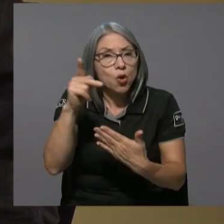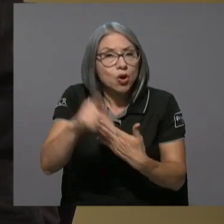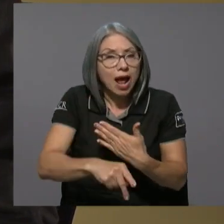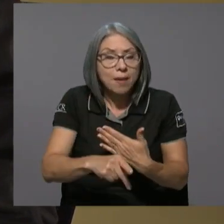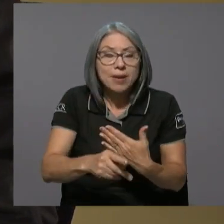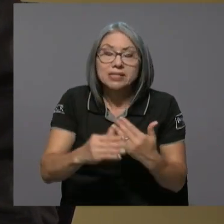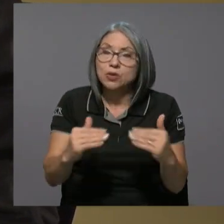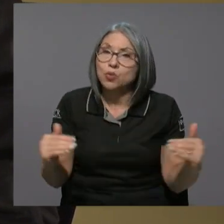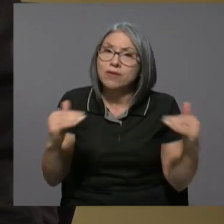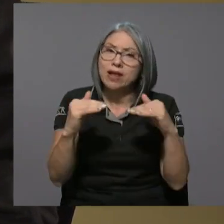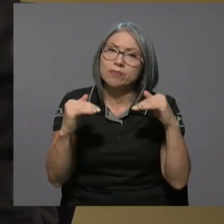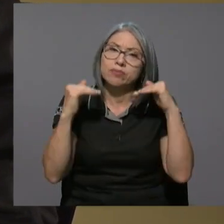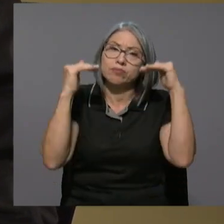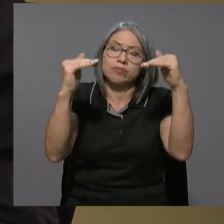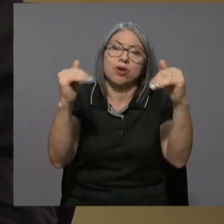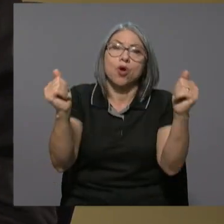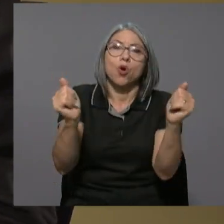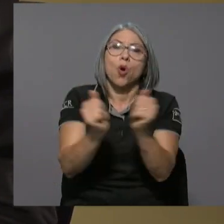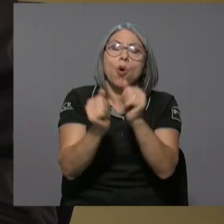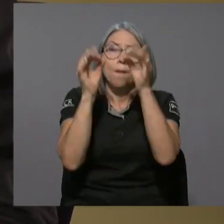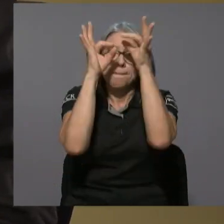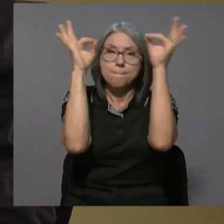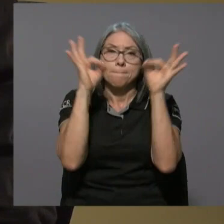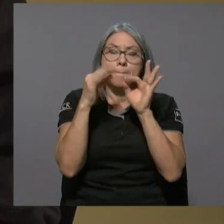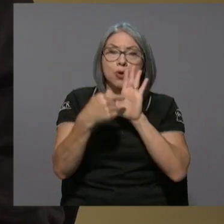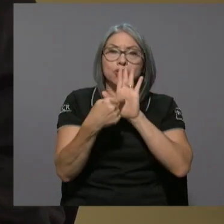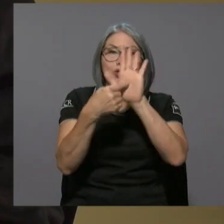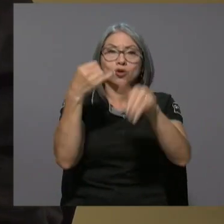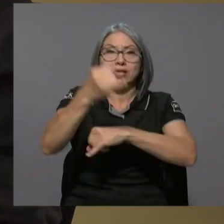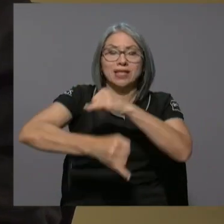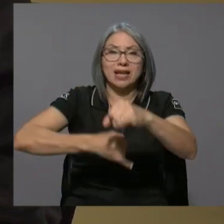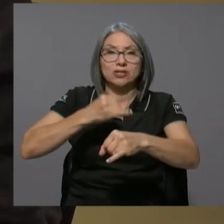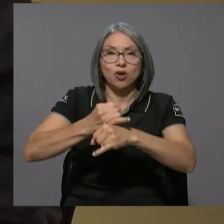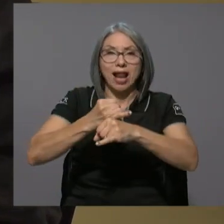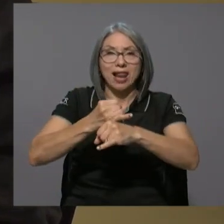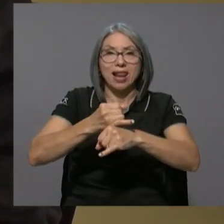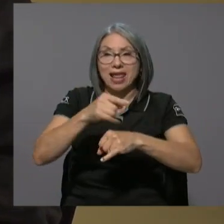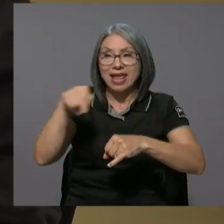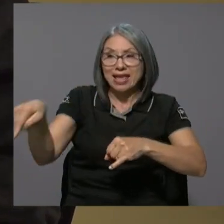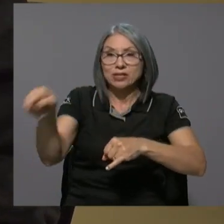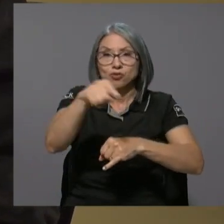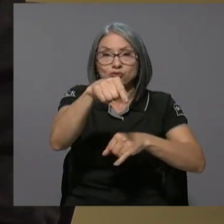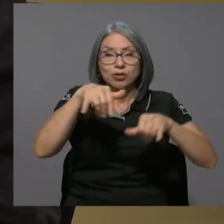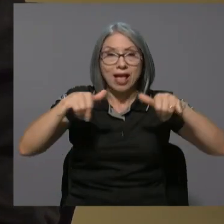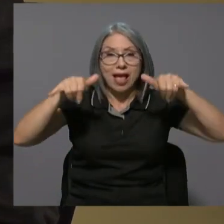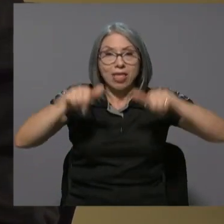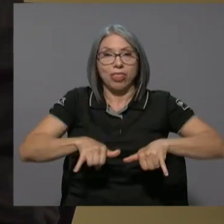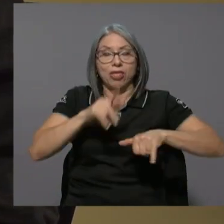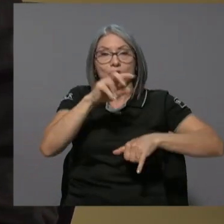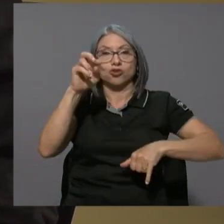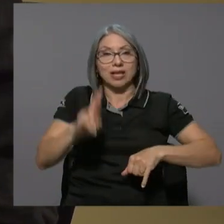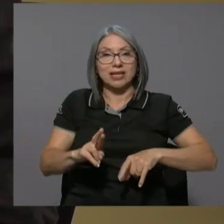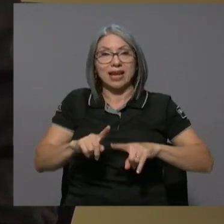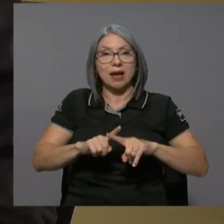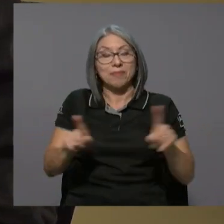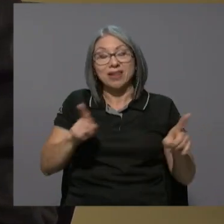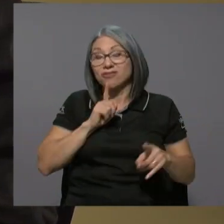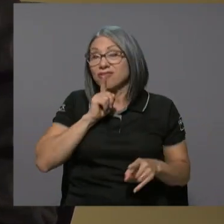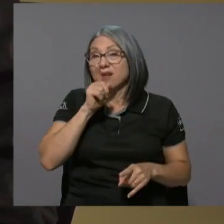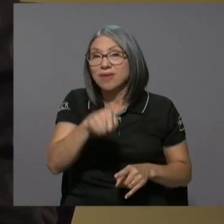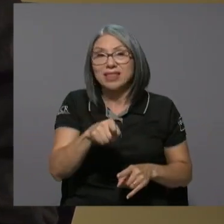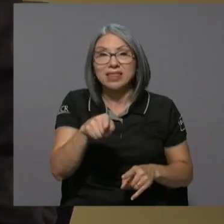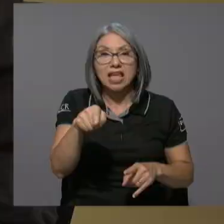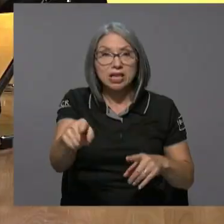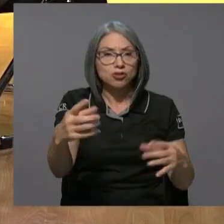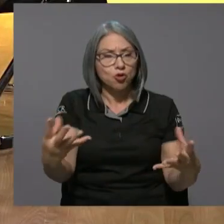alto nivel, con proyección incluso internacional, afincados en Costa Rica, pero realmente eso no logró